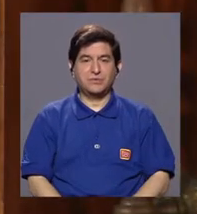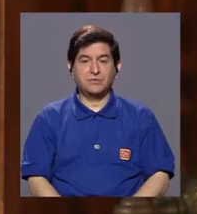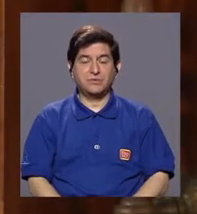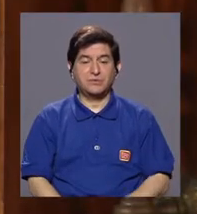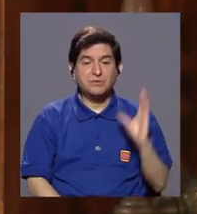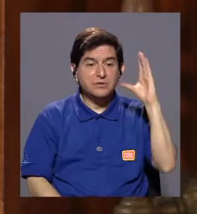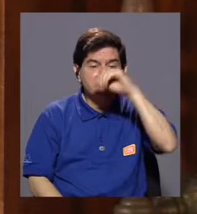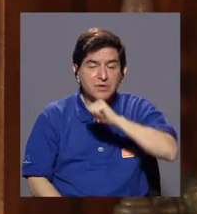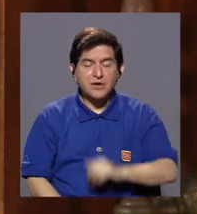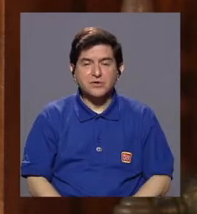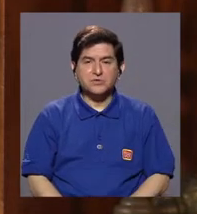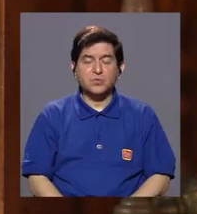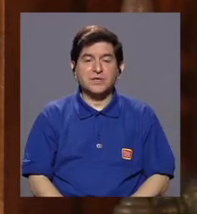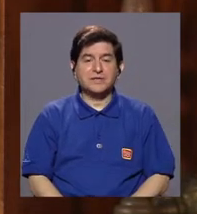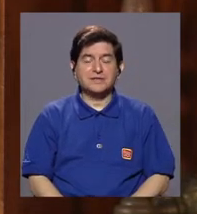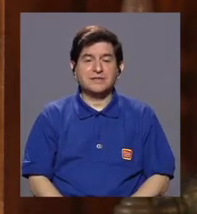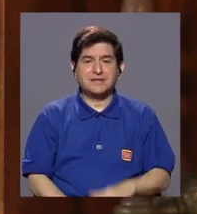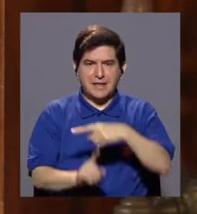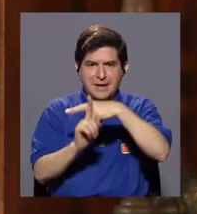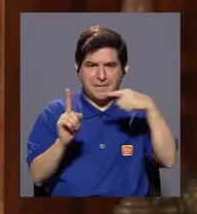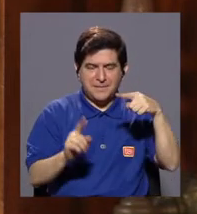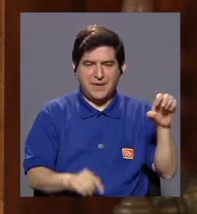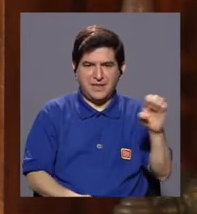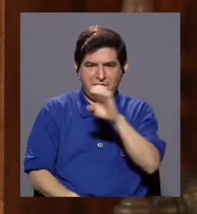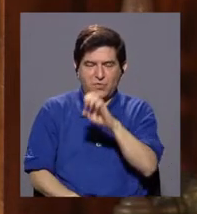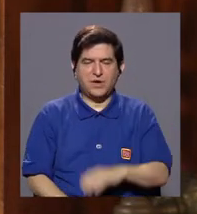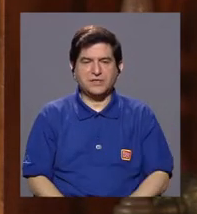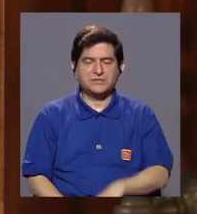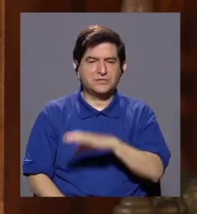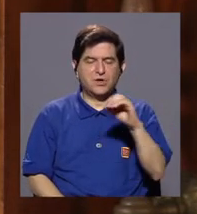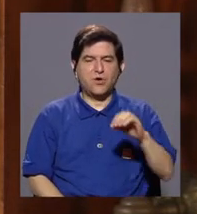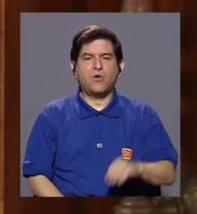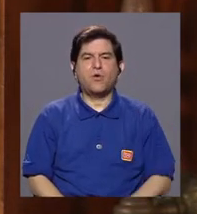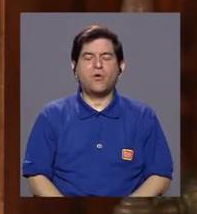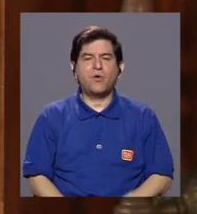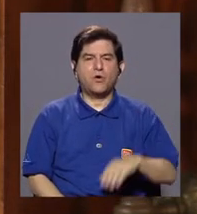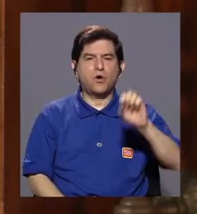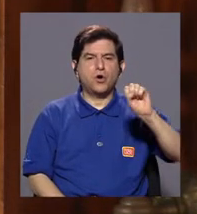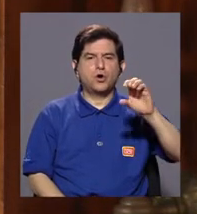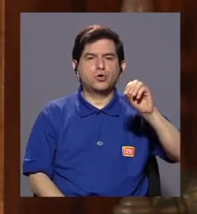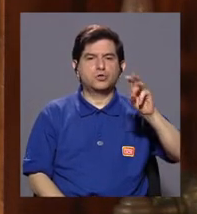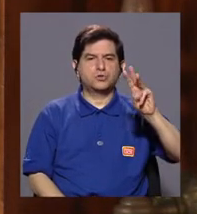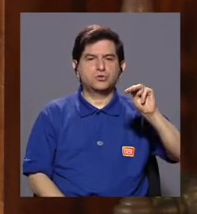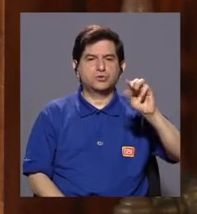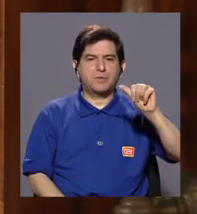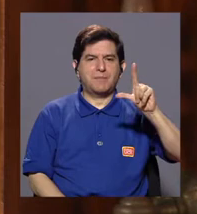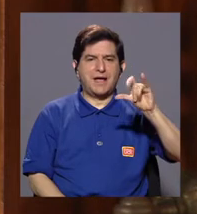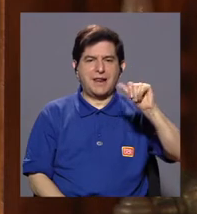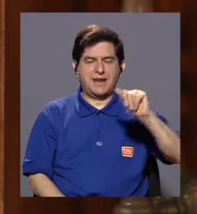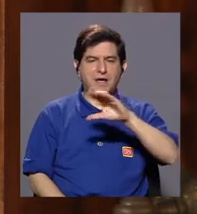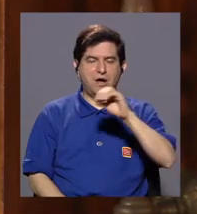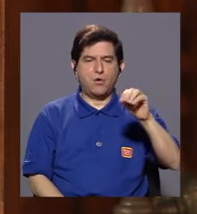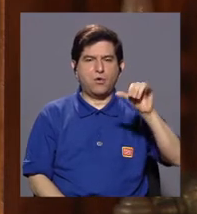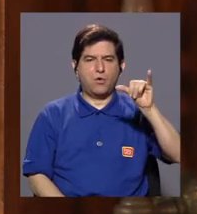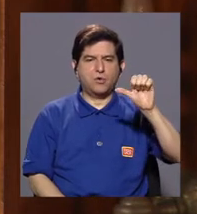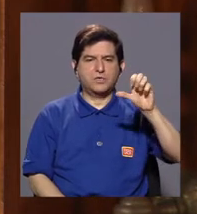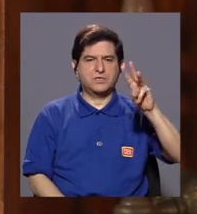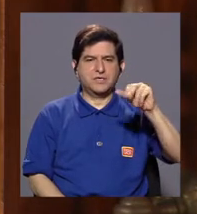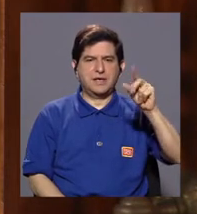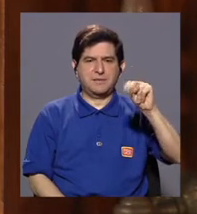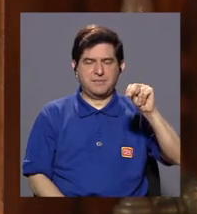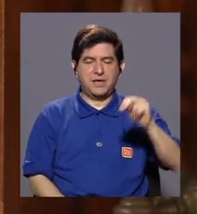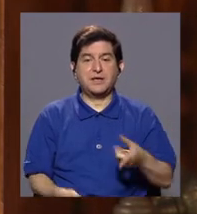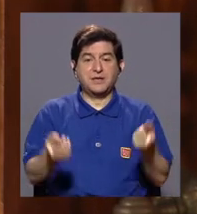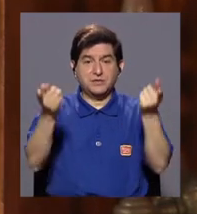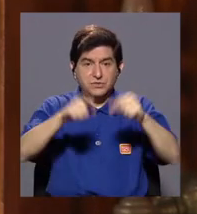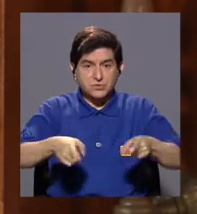que es el Medio Oriente hoy en día, lo que es Darfur, lo que es Somalia, lo que es Yemen, lo